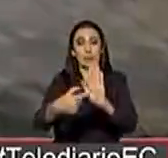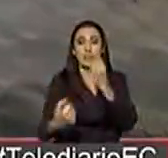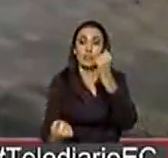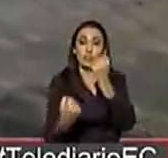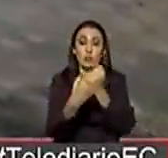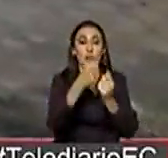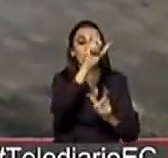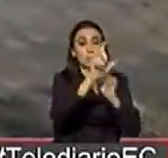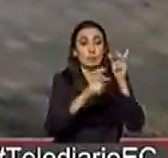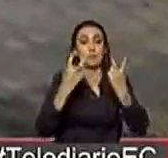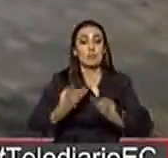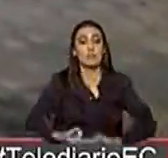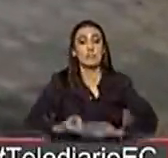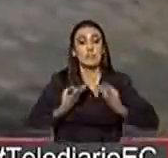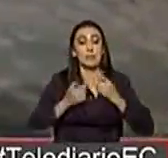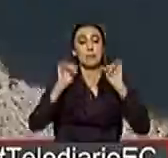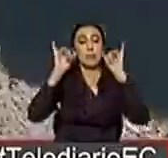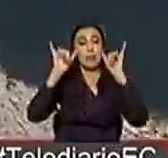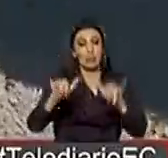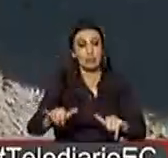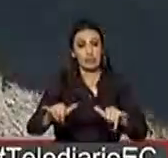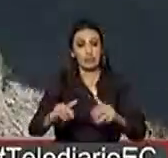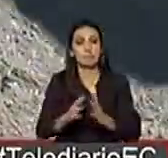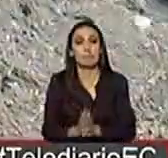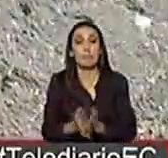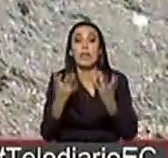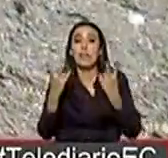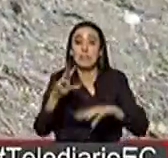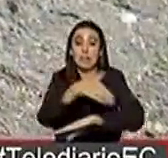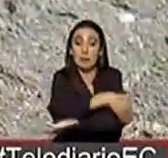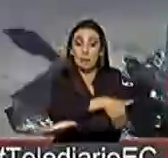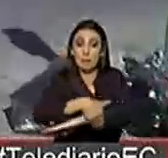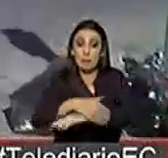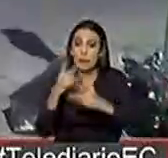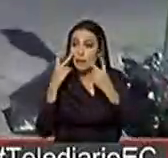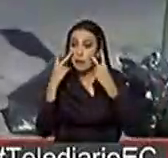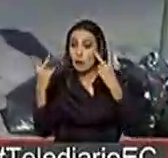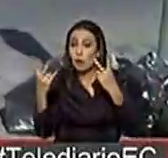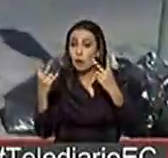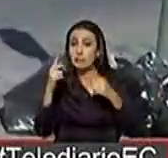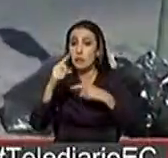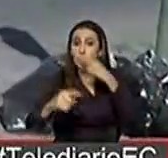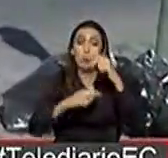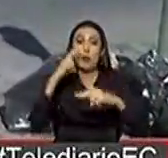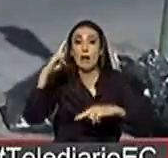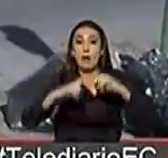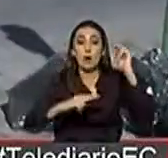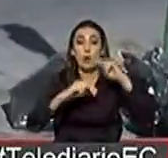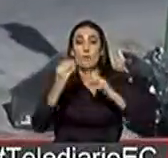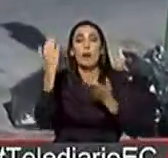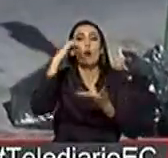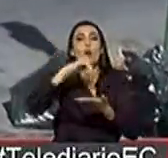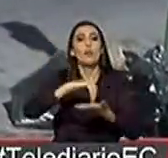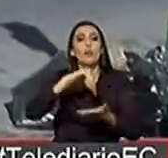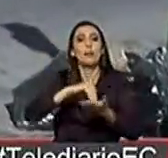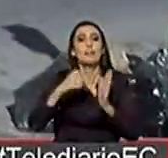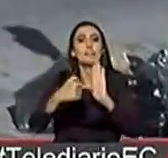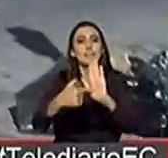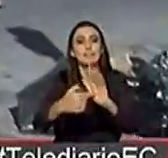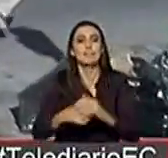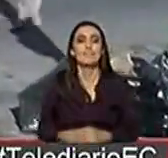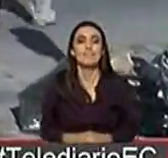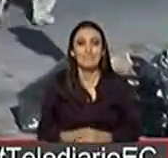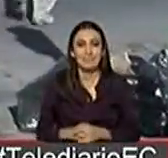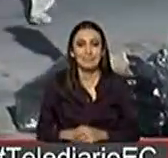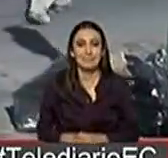habitan en la capital los ecuatorianos quienes en las calles están pero para reconstruir y dar esperanza césar